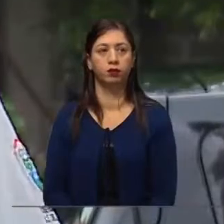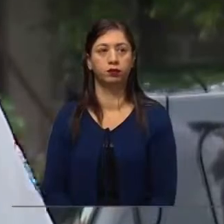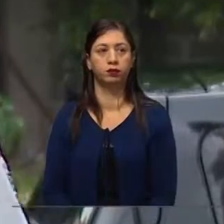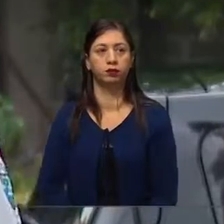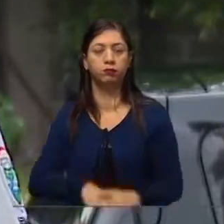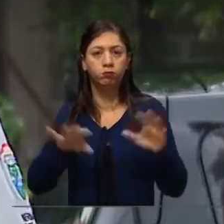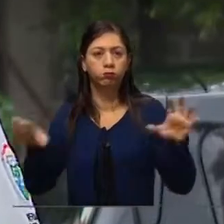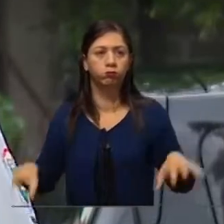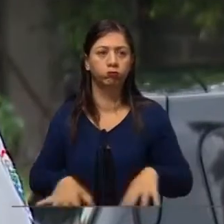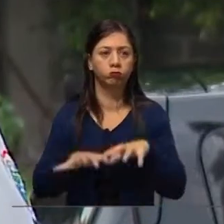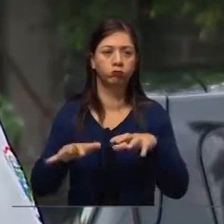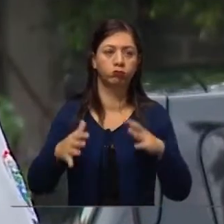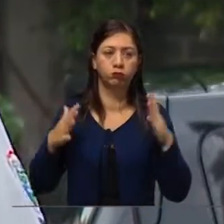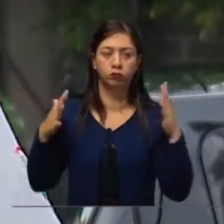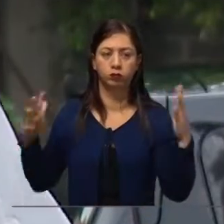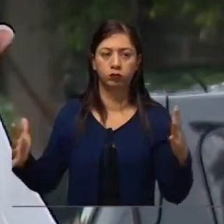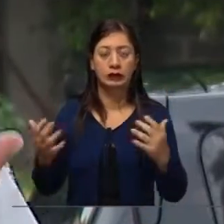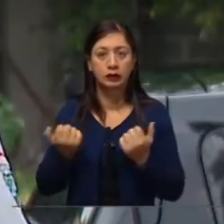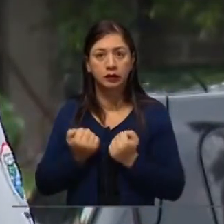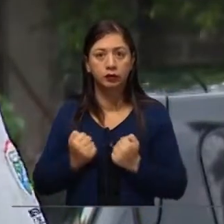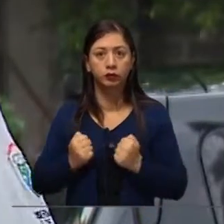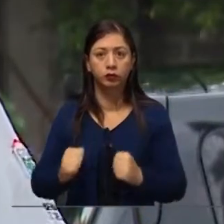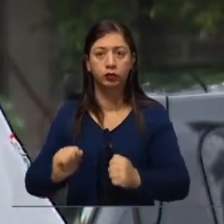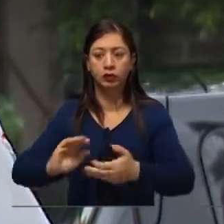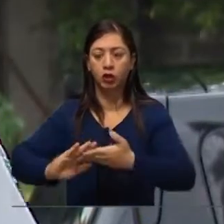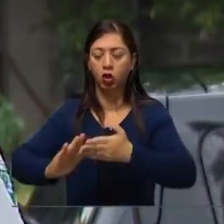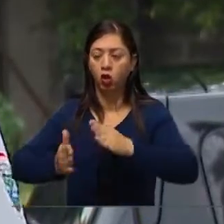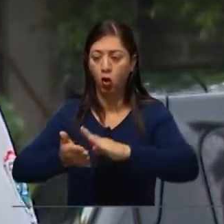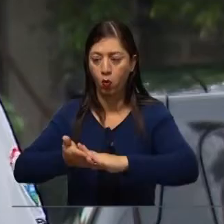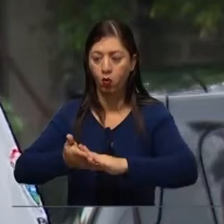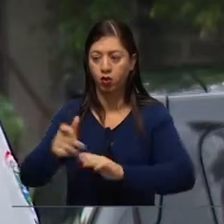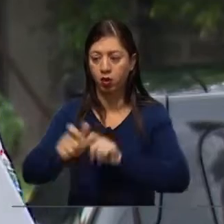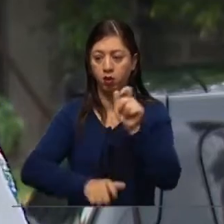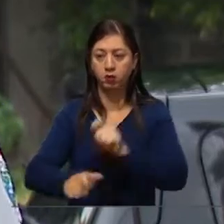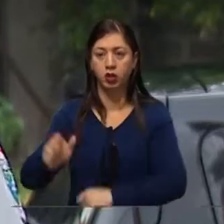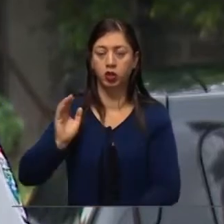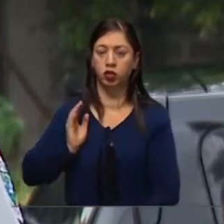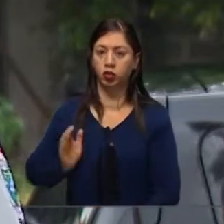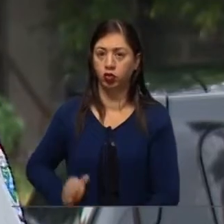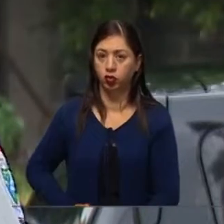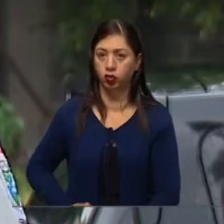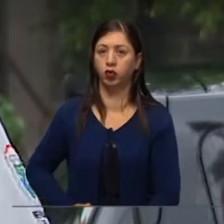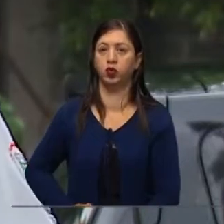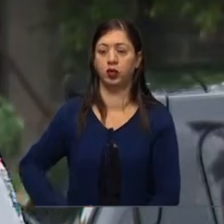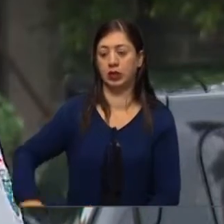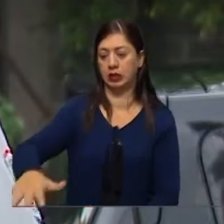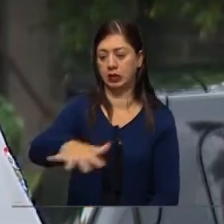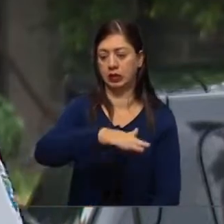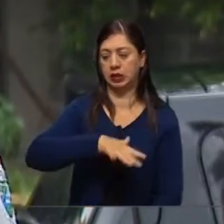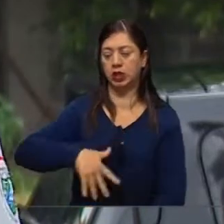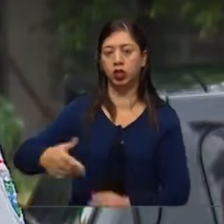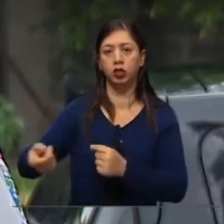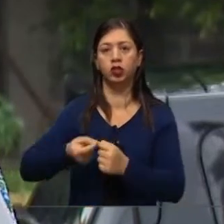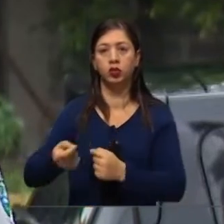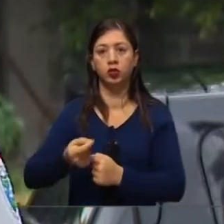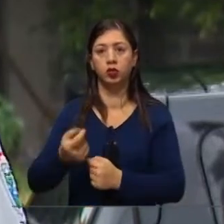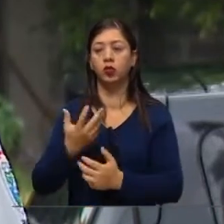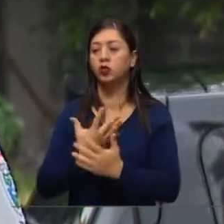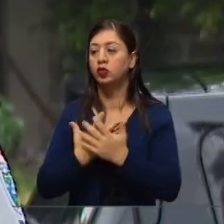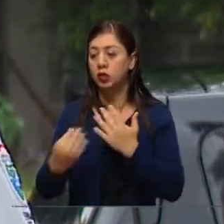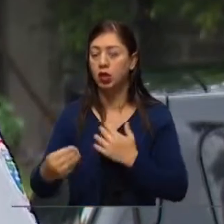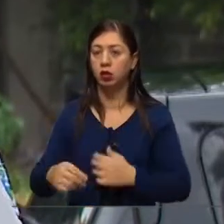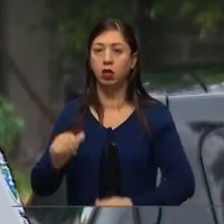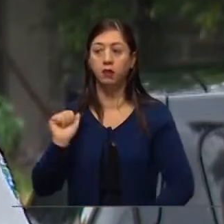una actividad grande donde vamos a procurar que la comunidad, los ciudadanos alrededor de ese sector salgan y se empoderen de